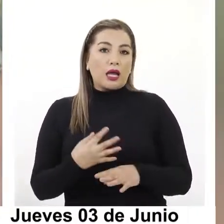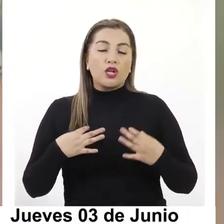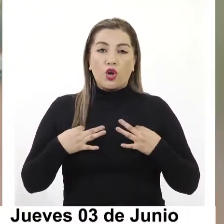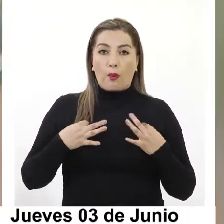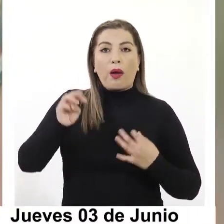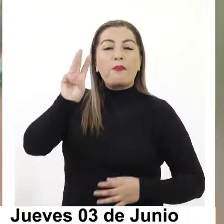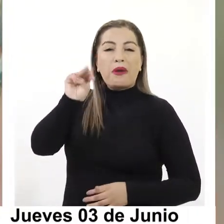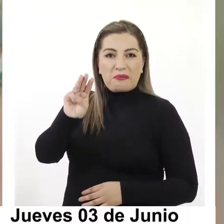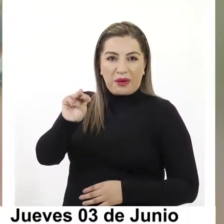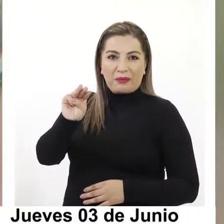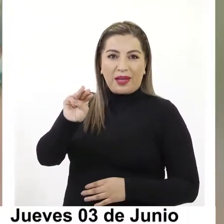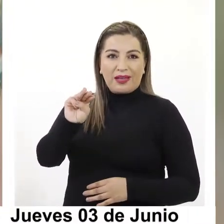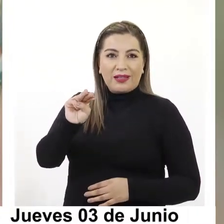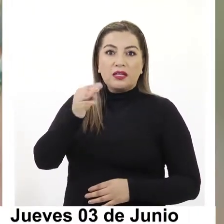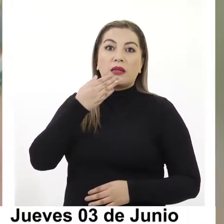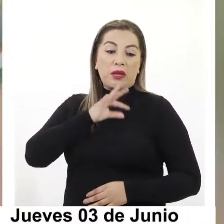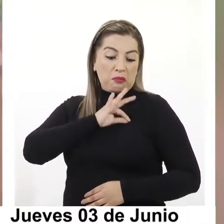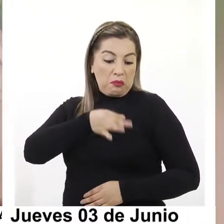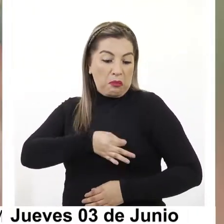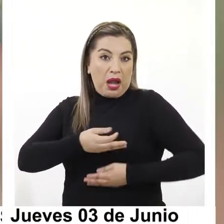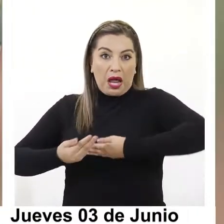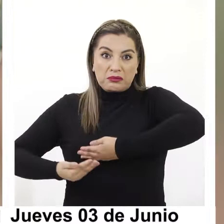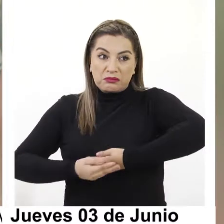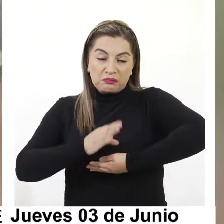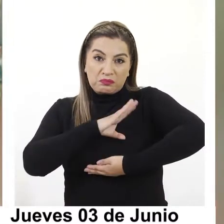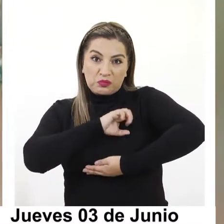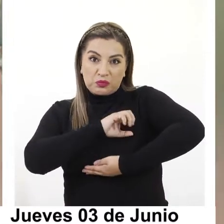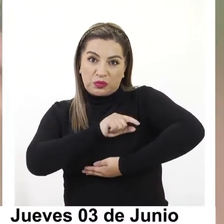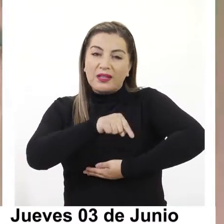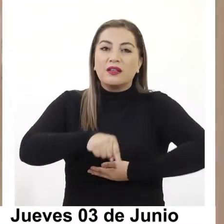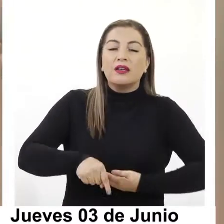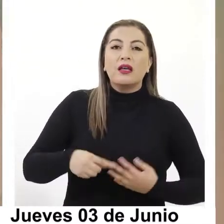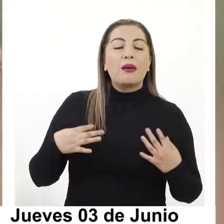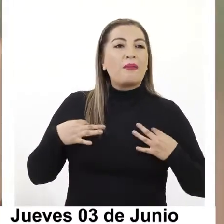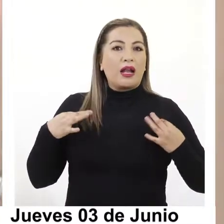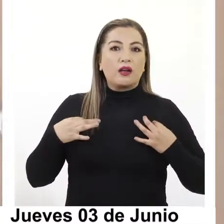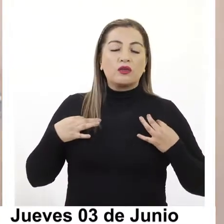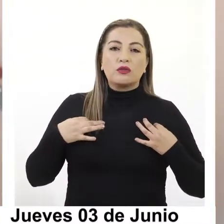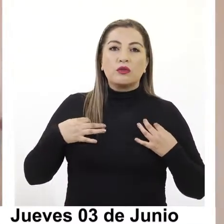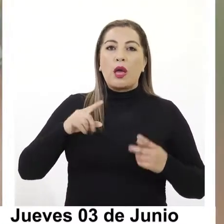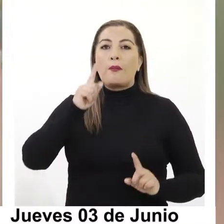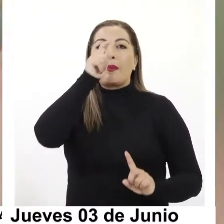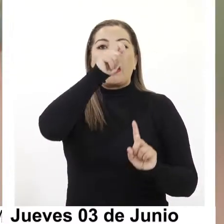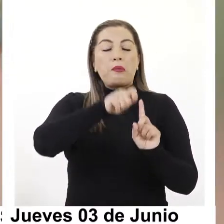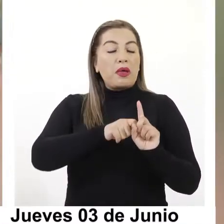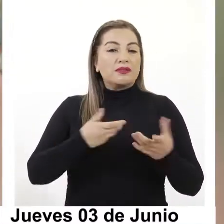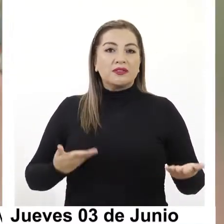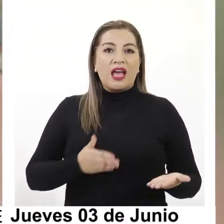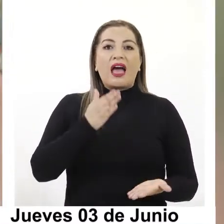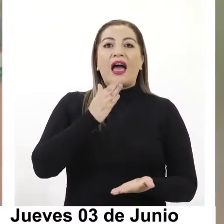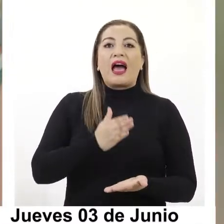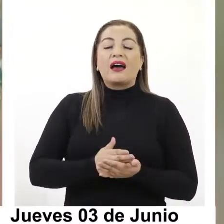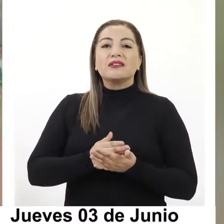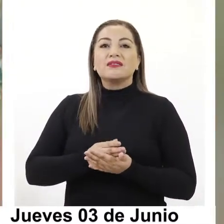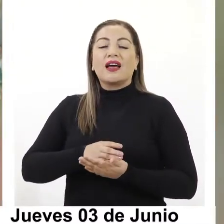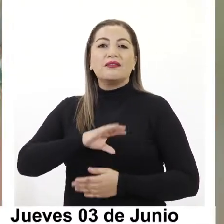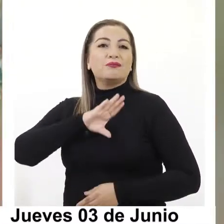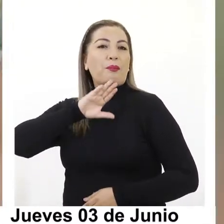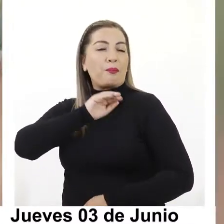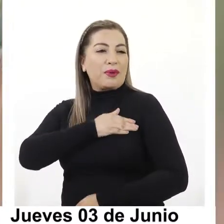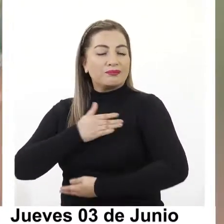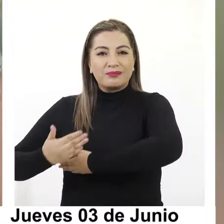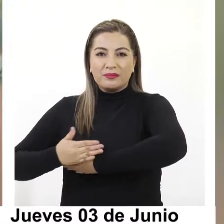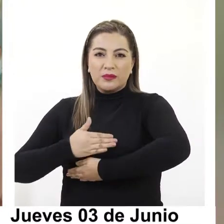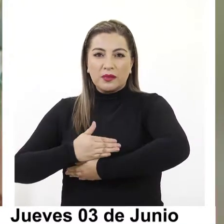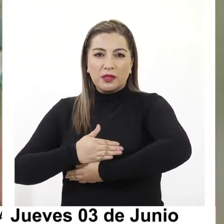mamás y para lactar, pero como innovó para que esta prenda sirva desde el primer mes de embarazo hasta la lactancia, y con